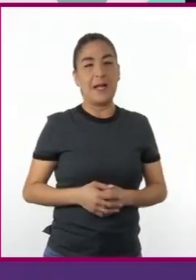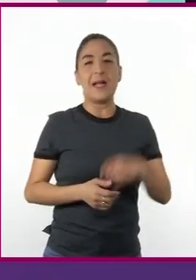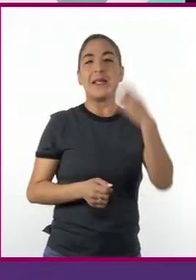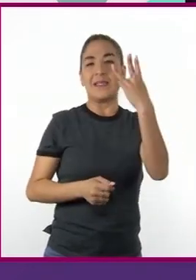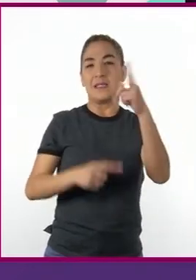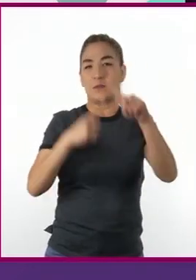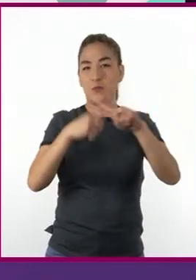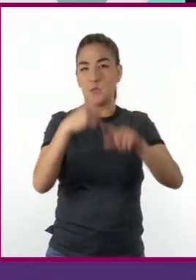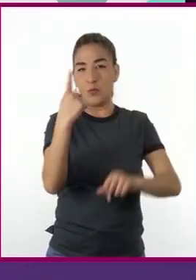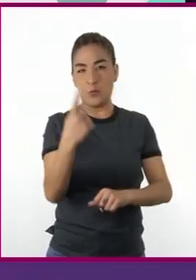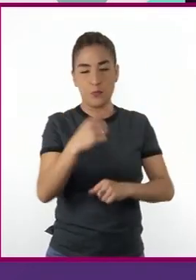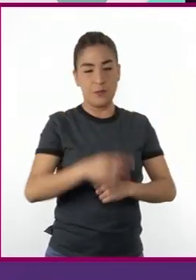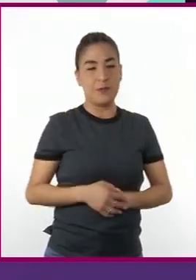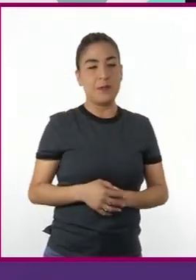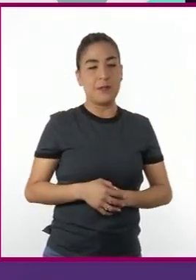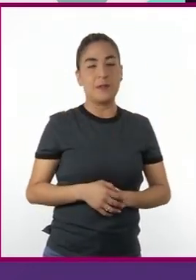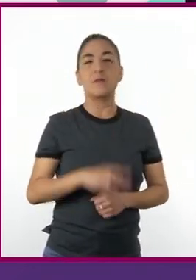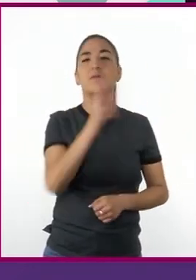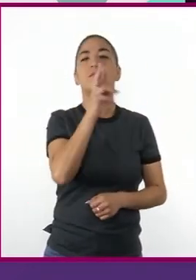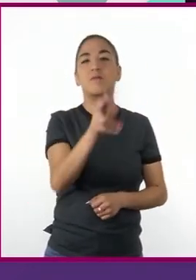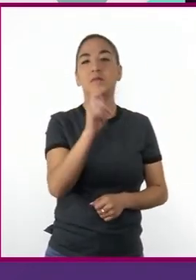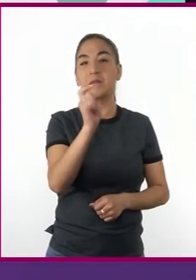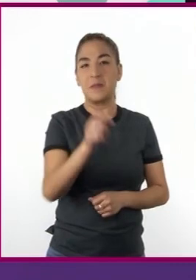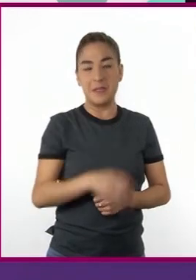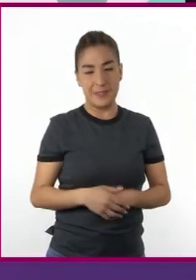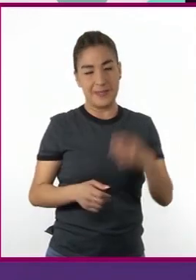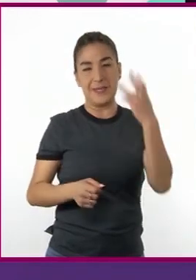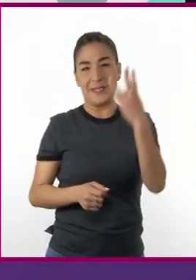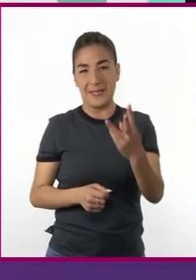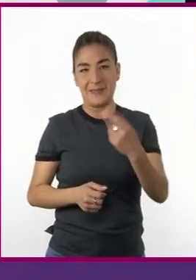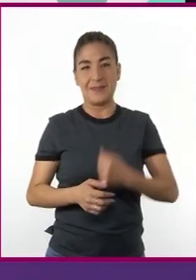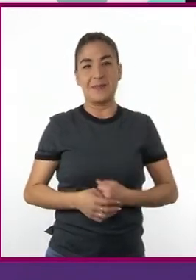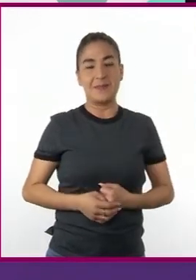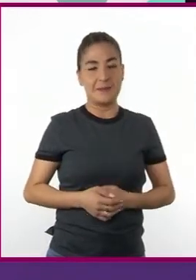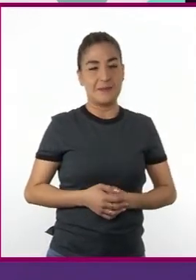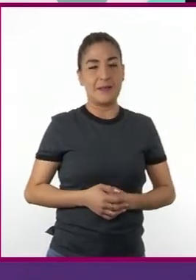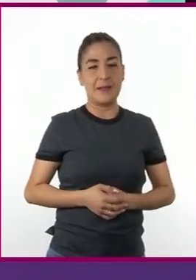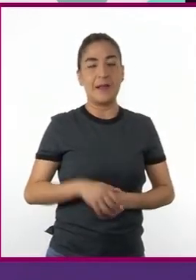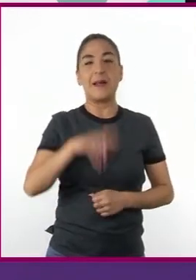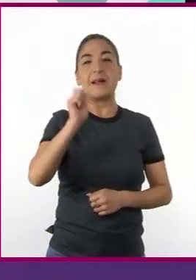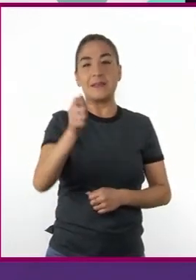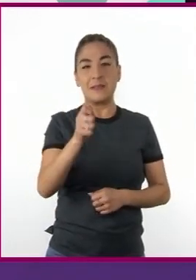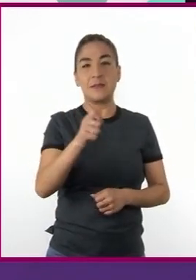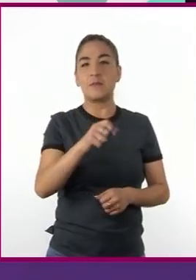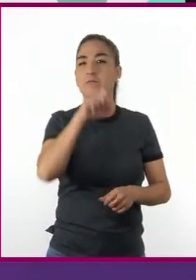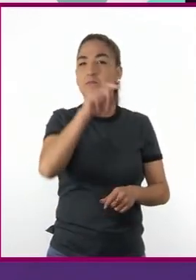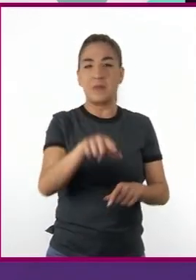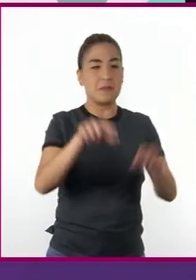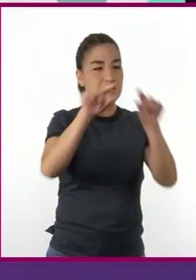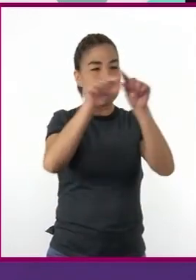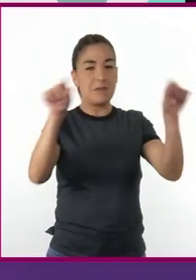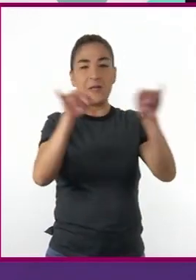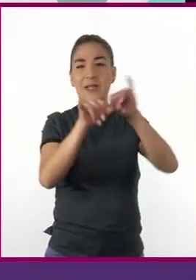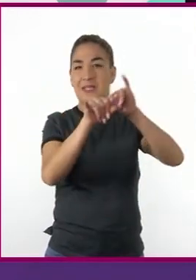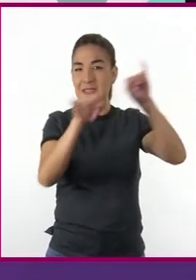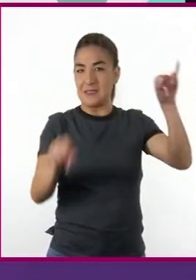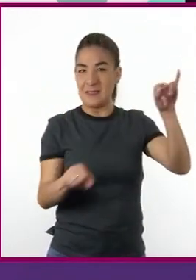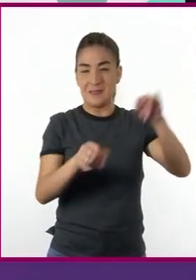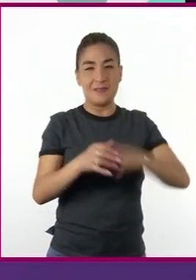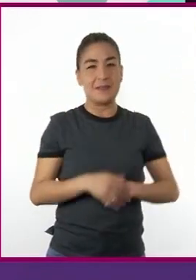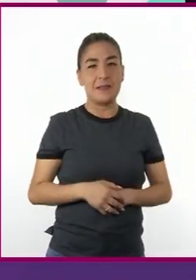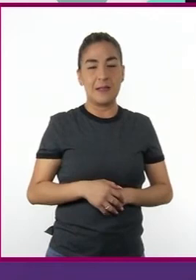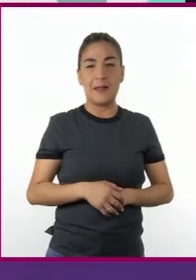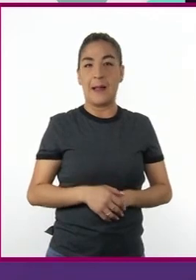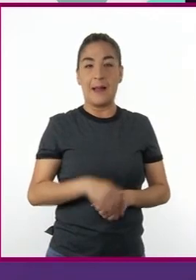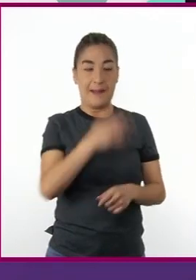1 nos da como resultado 3, que es el que está en la misma distancia. Hasta